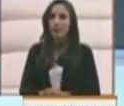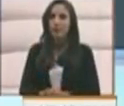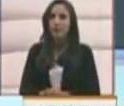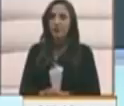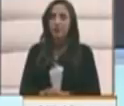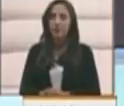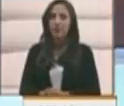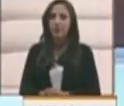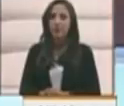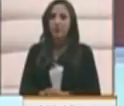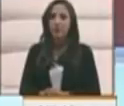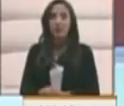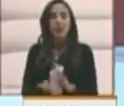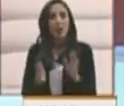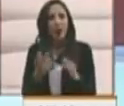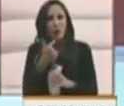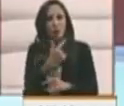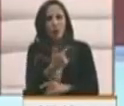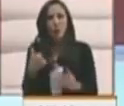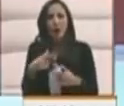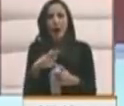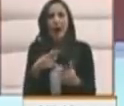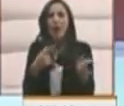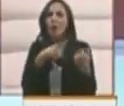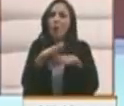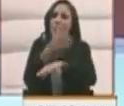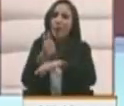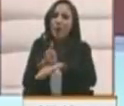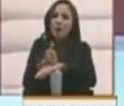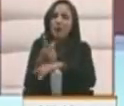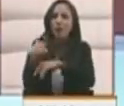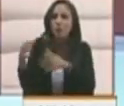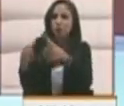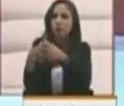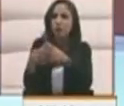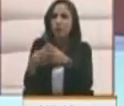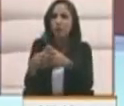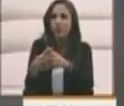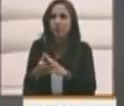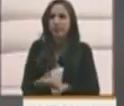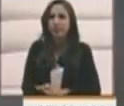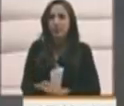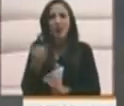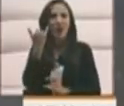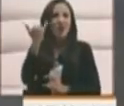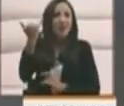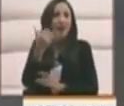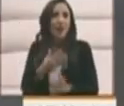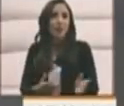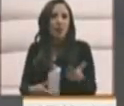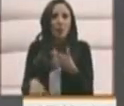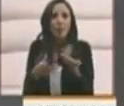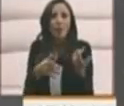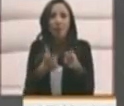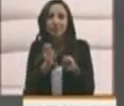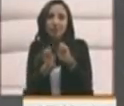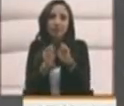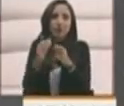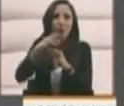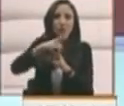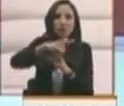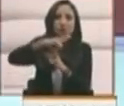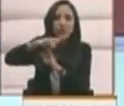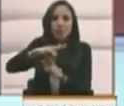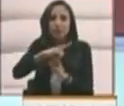Insisto. Y cuando hablo de asesinos no hablo solamente de aquellos autores materiales. Es más, ni